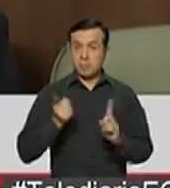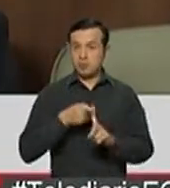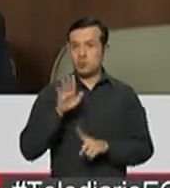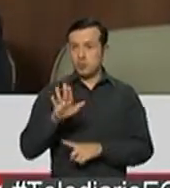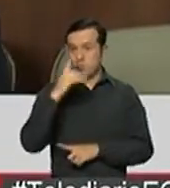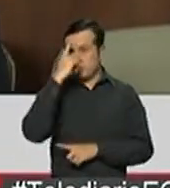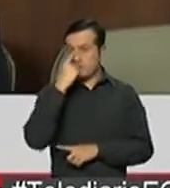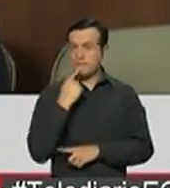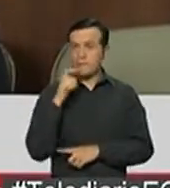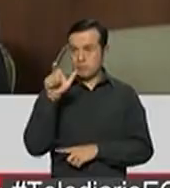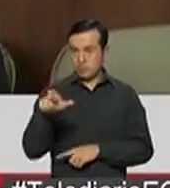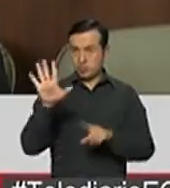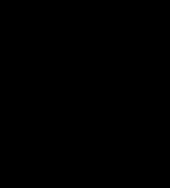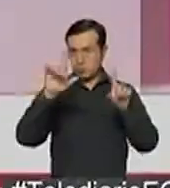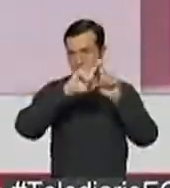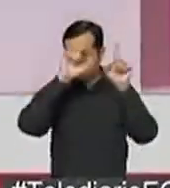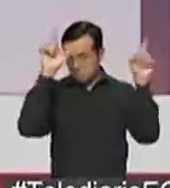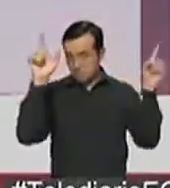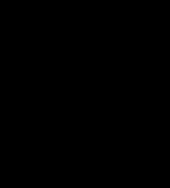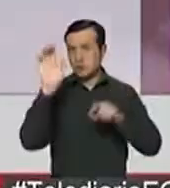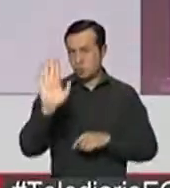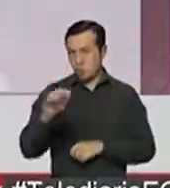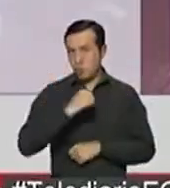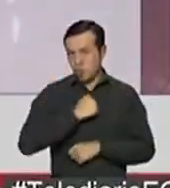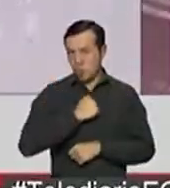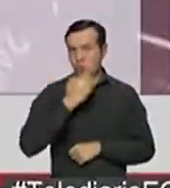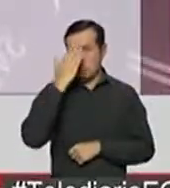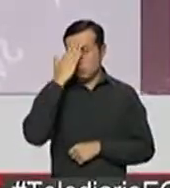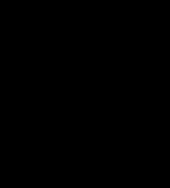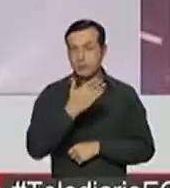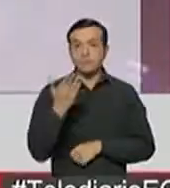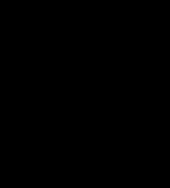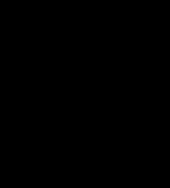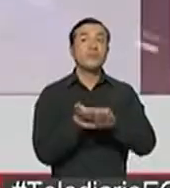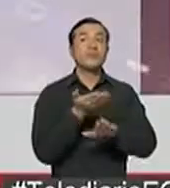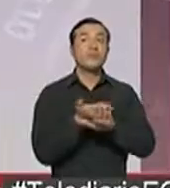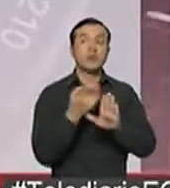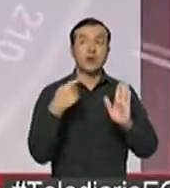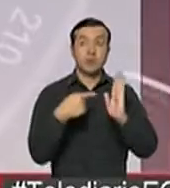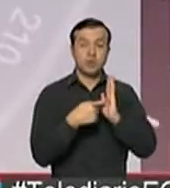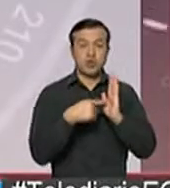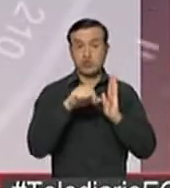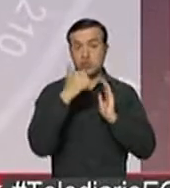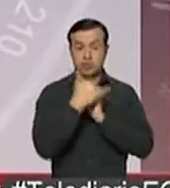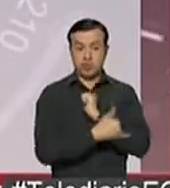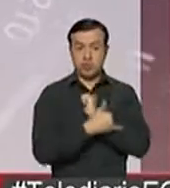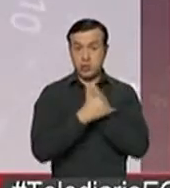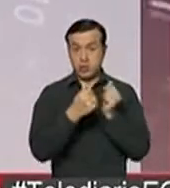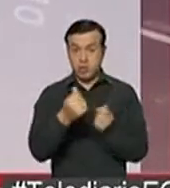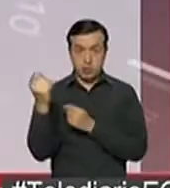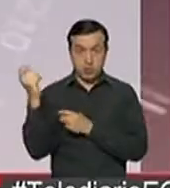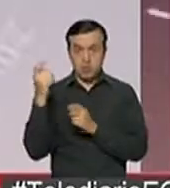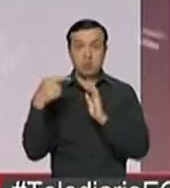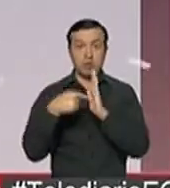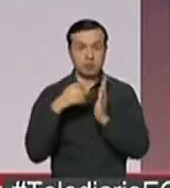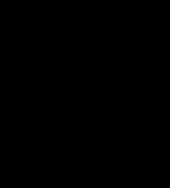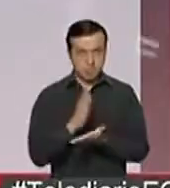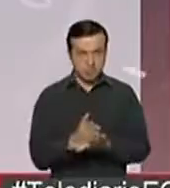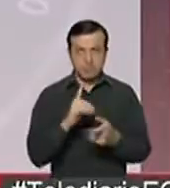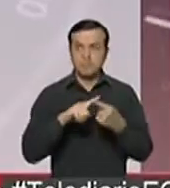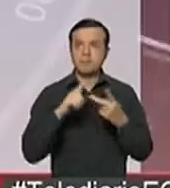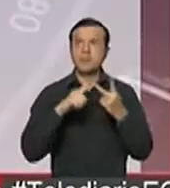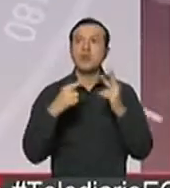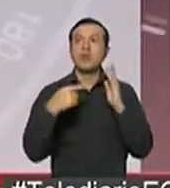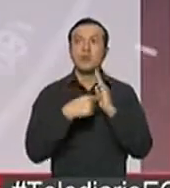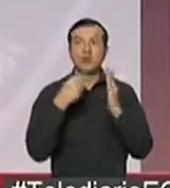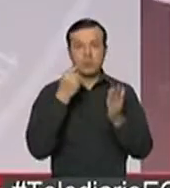de empresa, viene de la empresa privada. Las propuestas del sector son eliminación del impuesto a la salida de divisas, eliminación de aranceles a materias